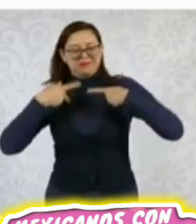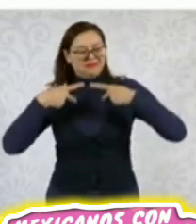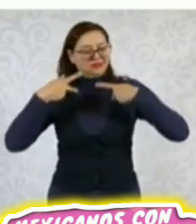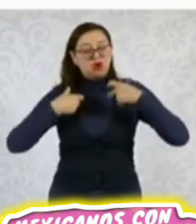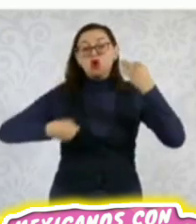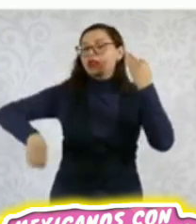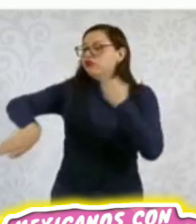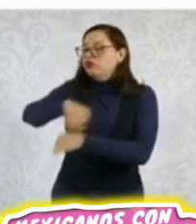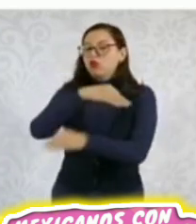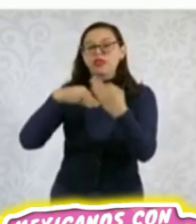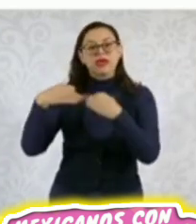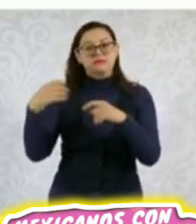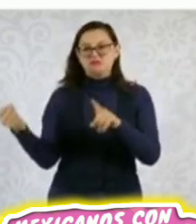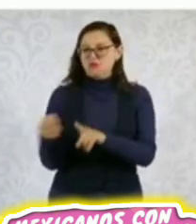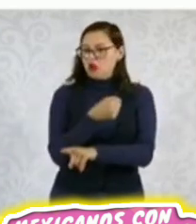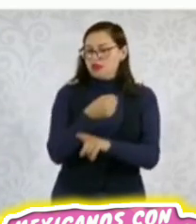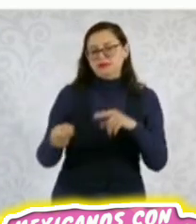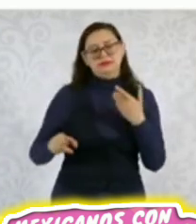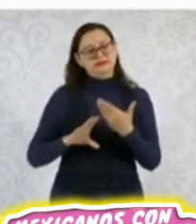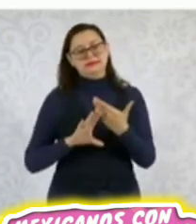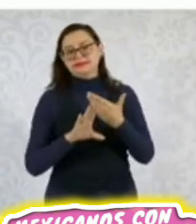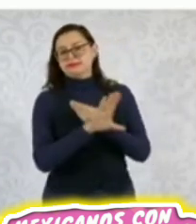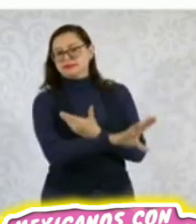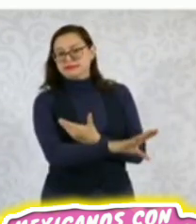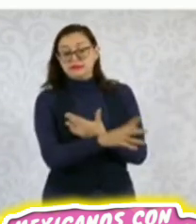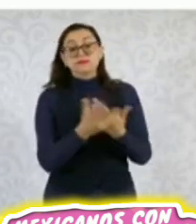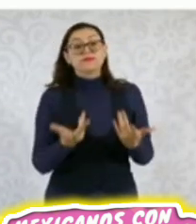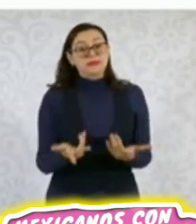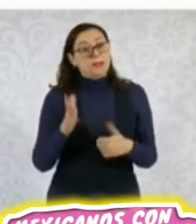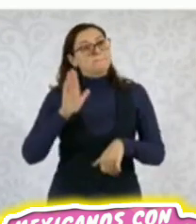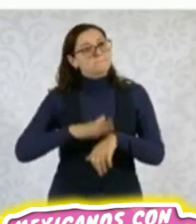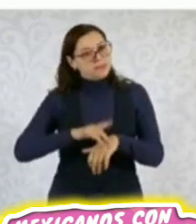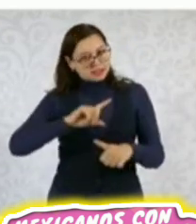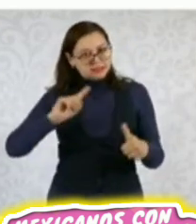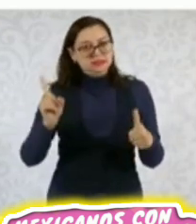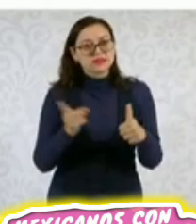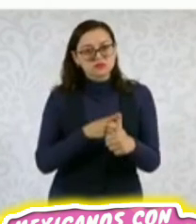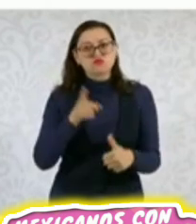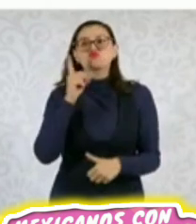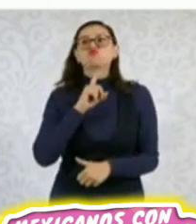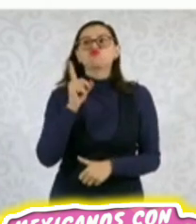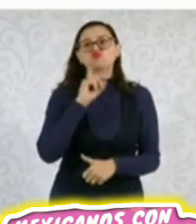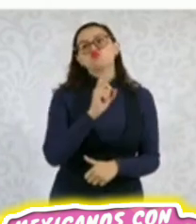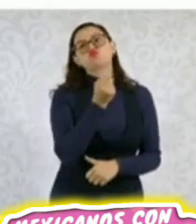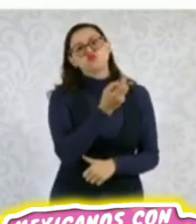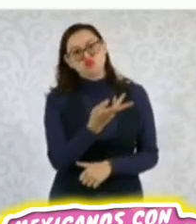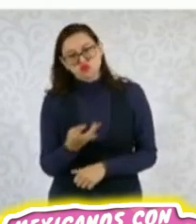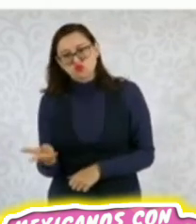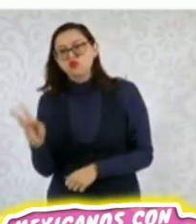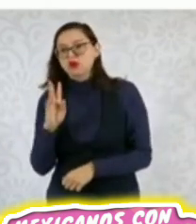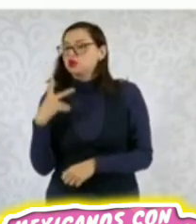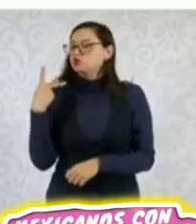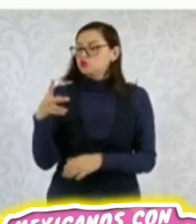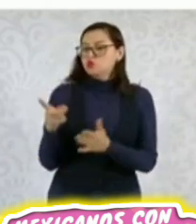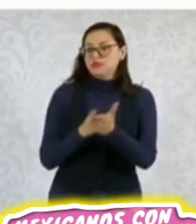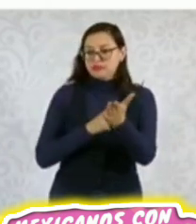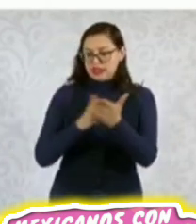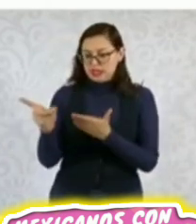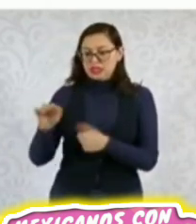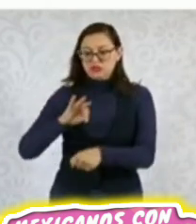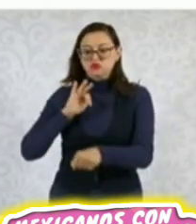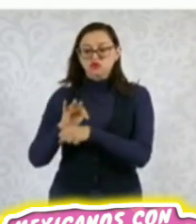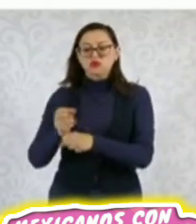Estado mexicano tiene deberes reforzados con las mujeres, que es garantizar los derechos que ya se tienen,